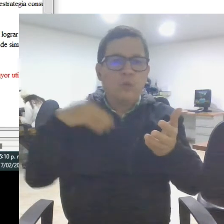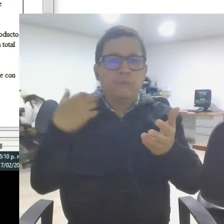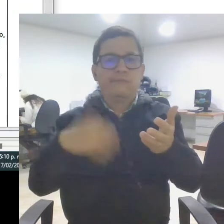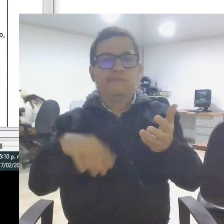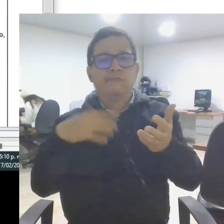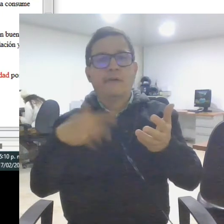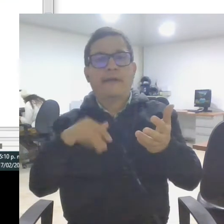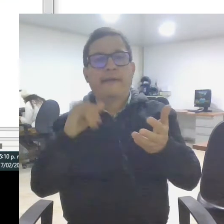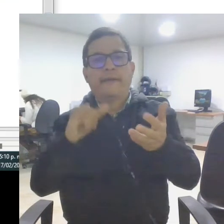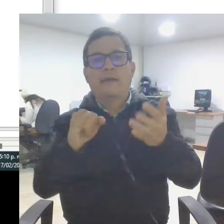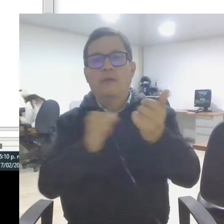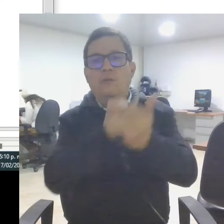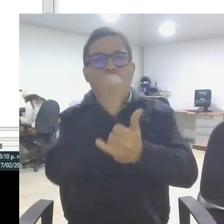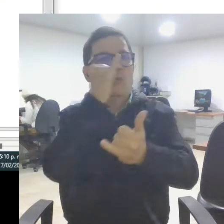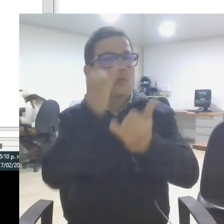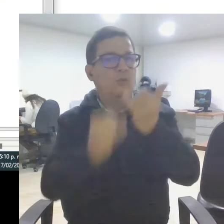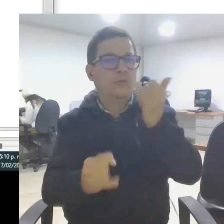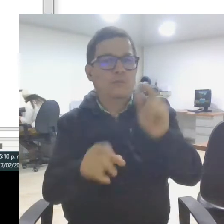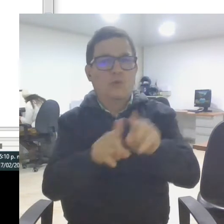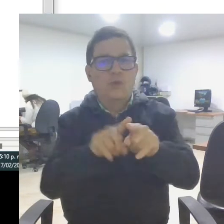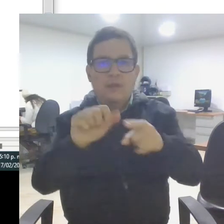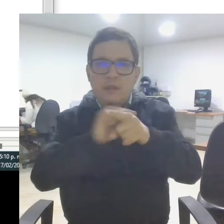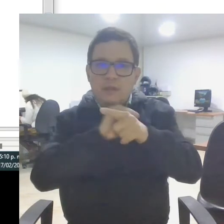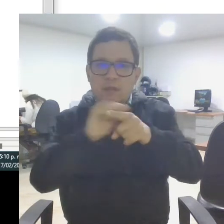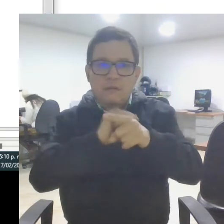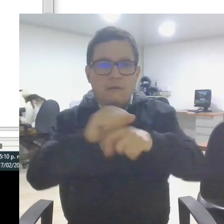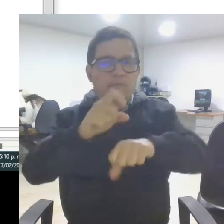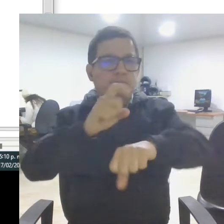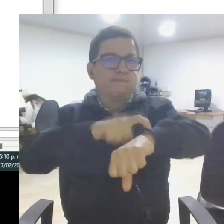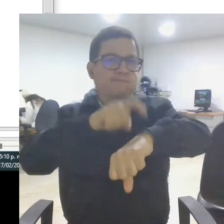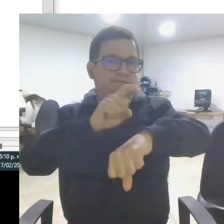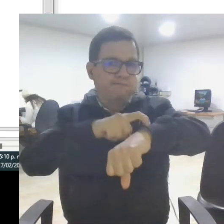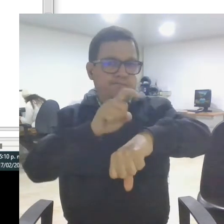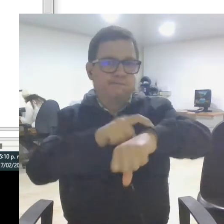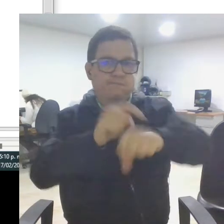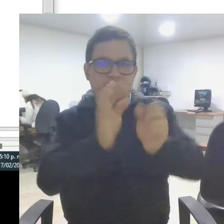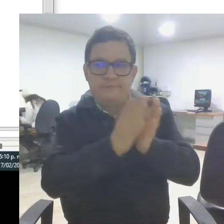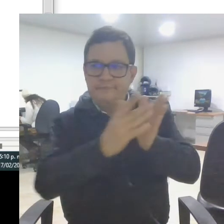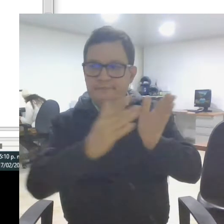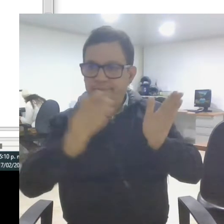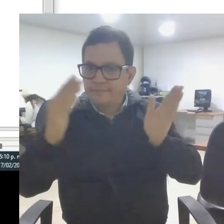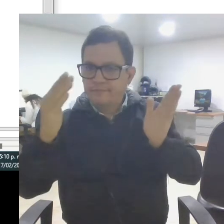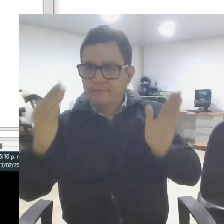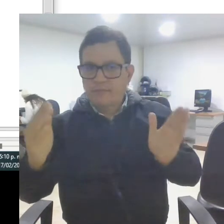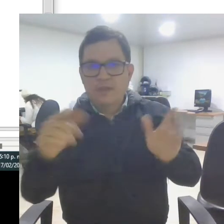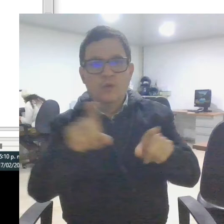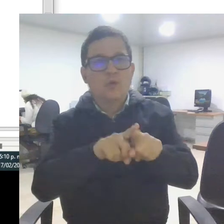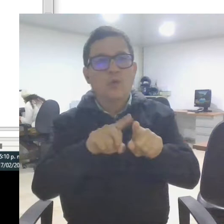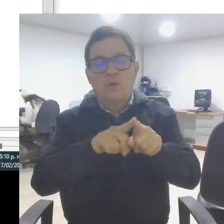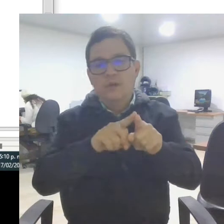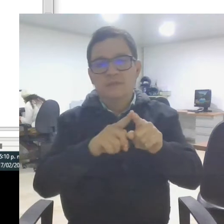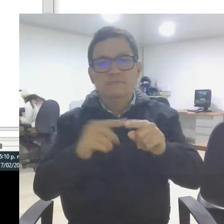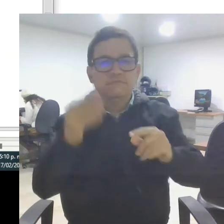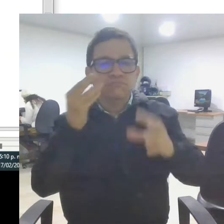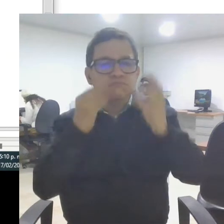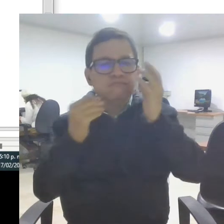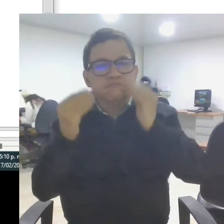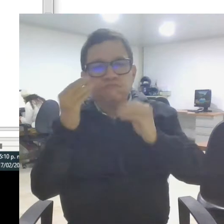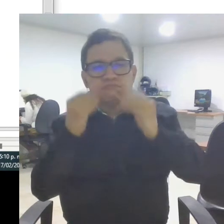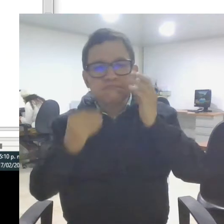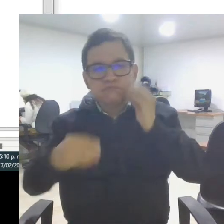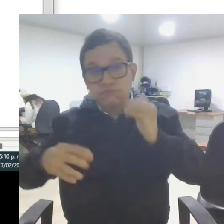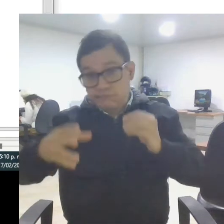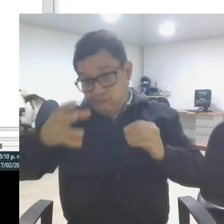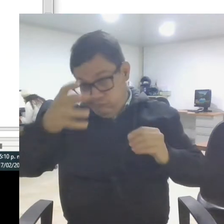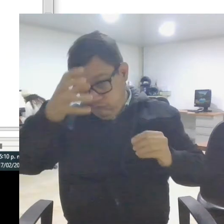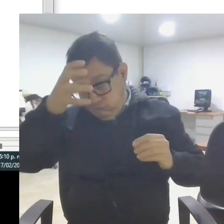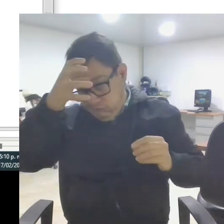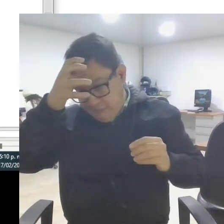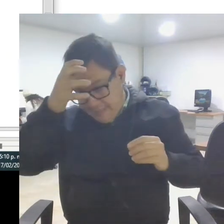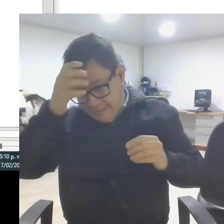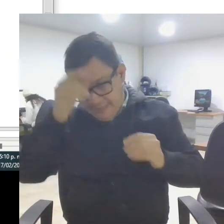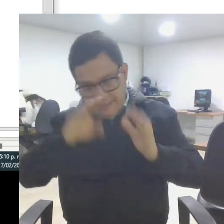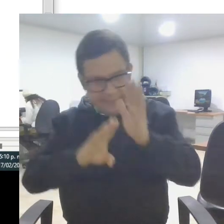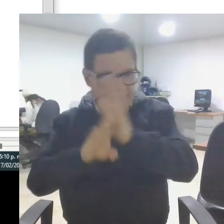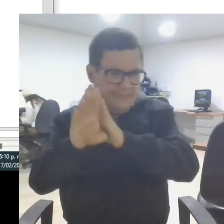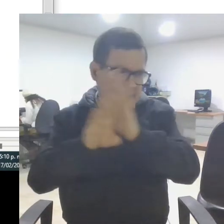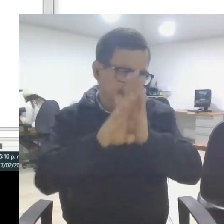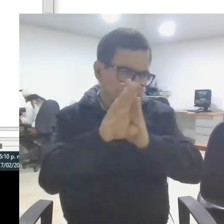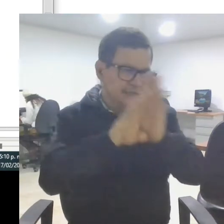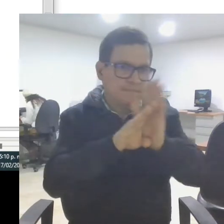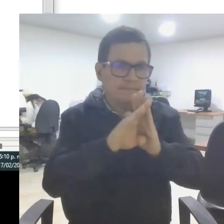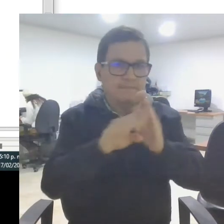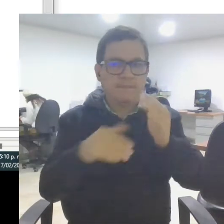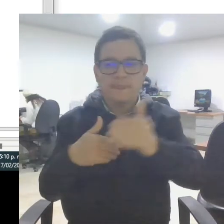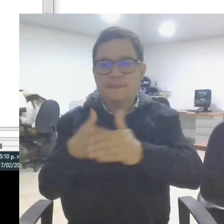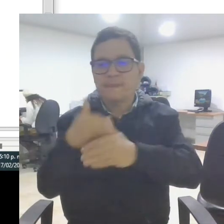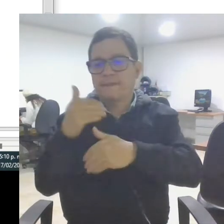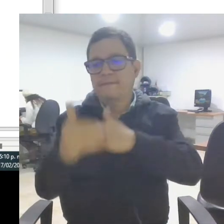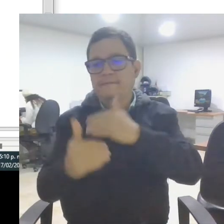último, el ejercicio nos menciona que hay un tiempo. La empresa cuenta con personal experto en el desarrollo del software, los cuales deben repartir su